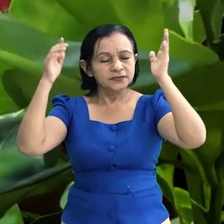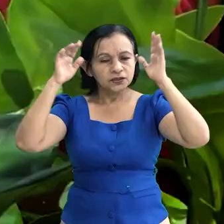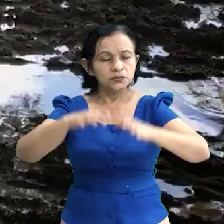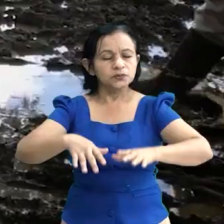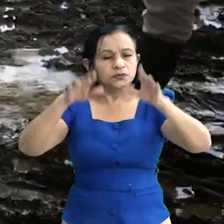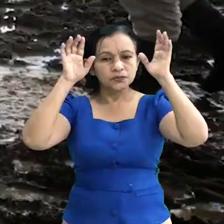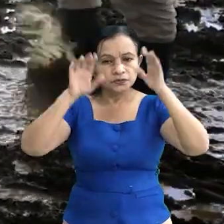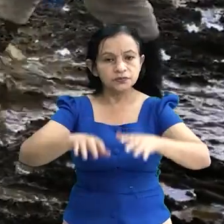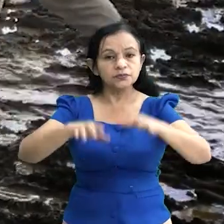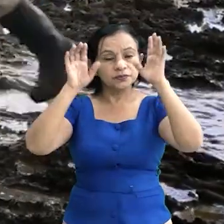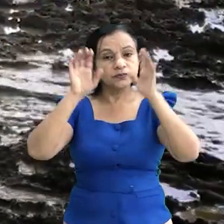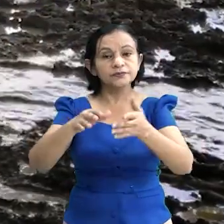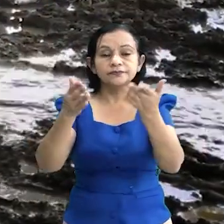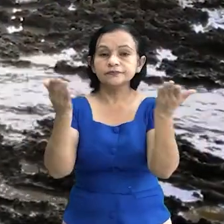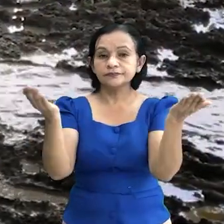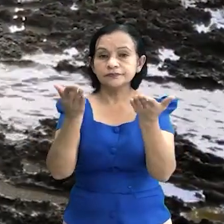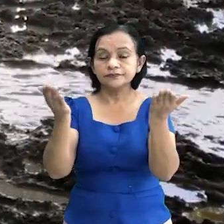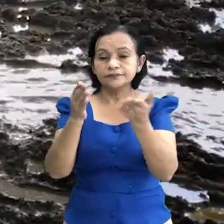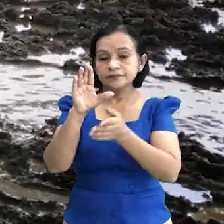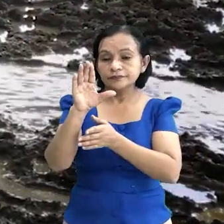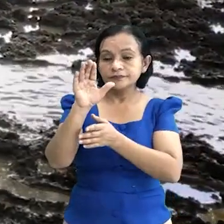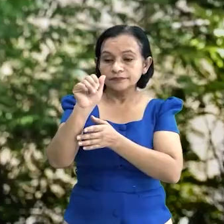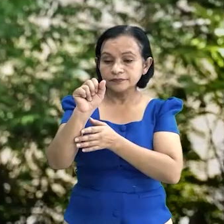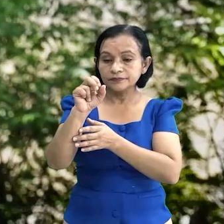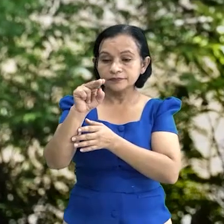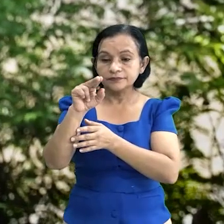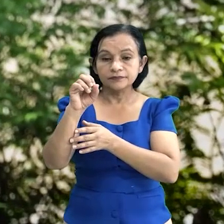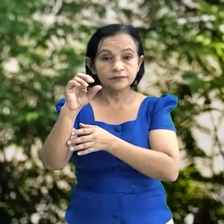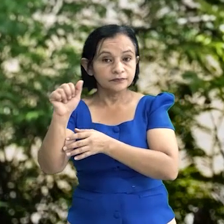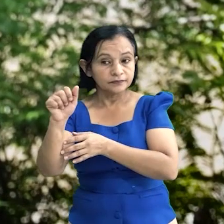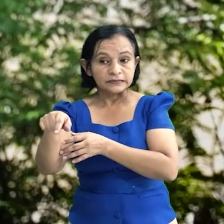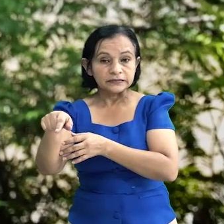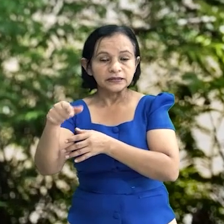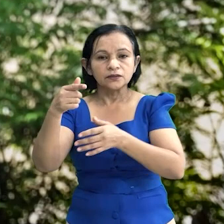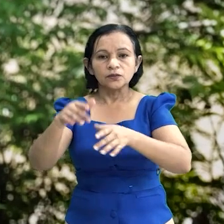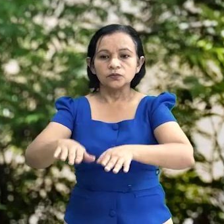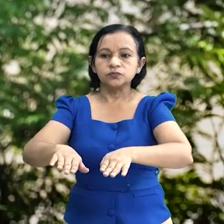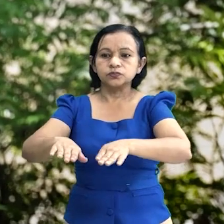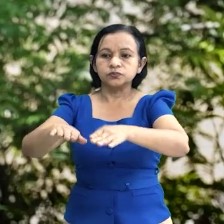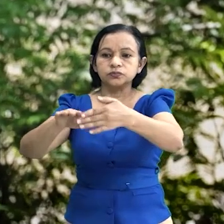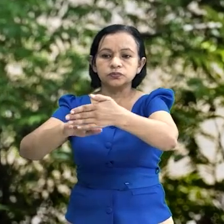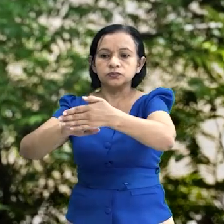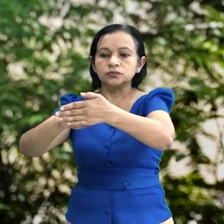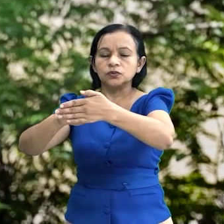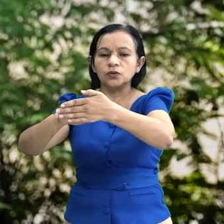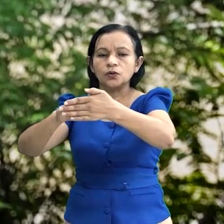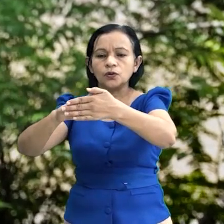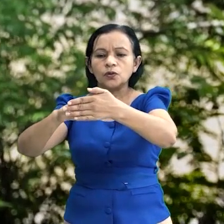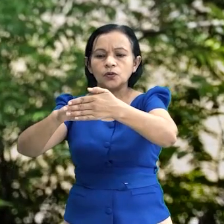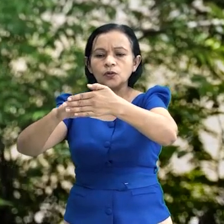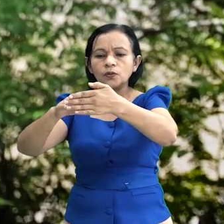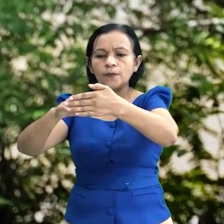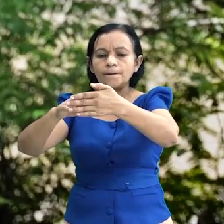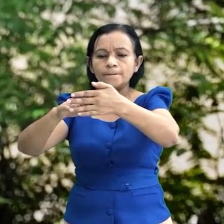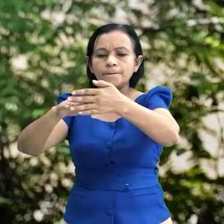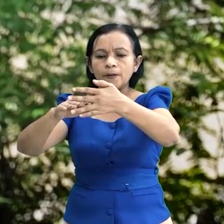lluvias, lo de la presa de Las Canoas, que a veces cuando está muy llena hay que ir, la van aflojando poco a poco, entonces eso